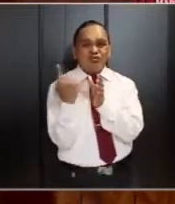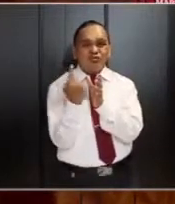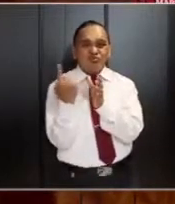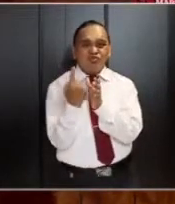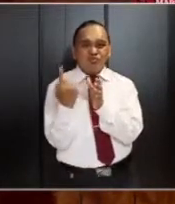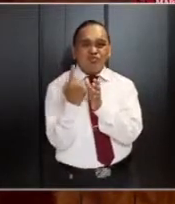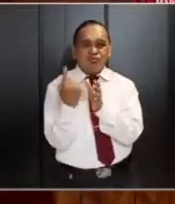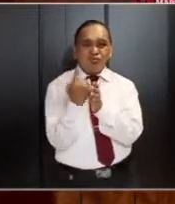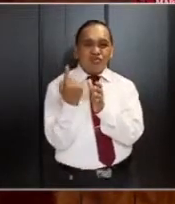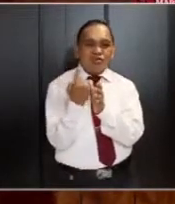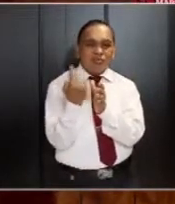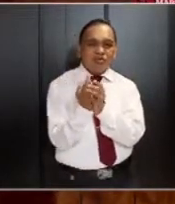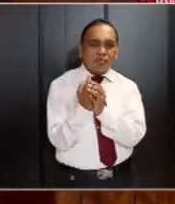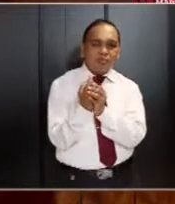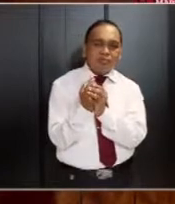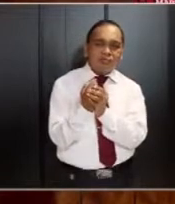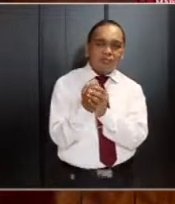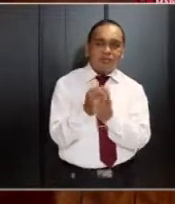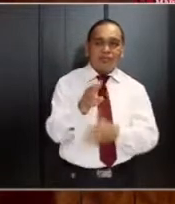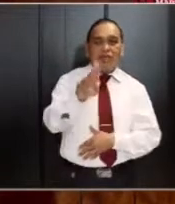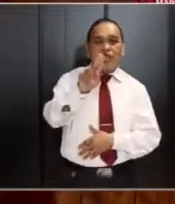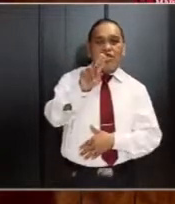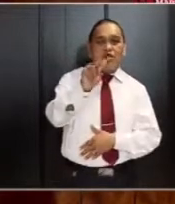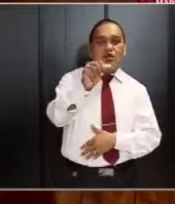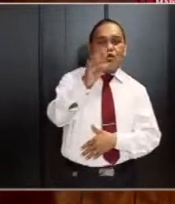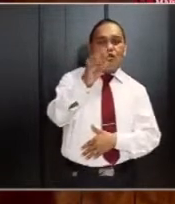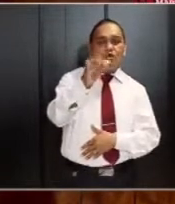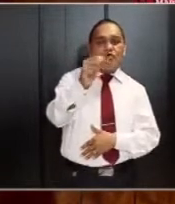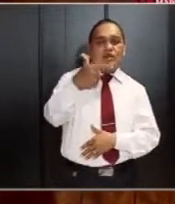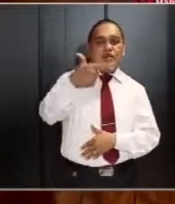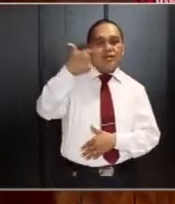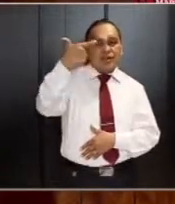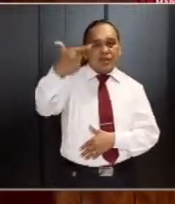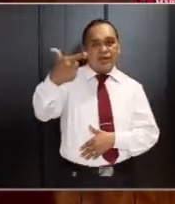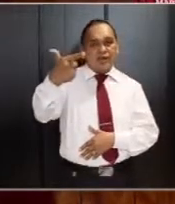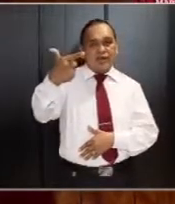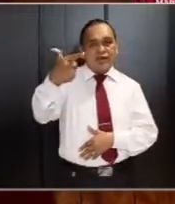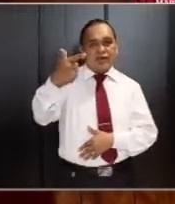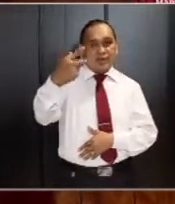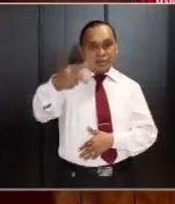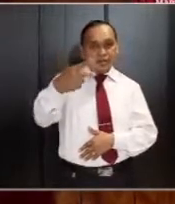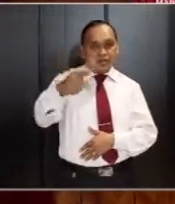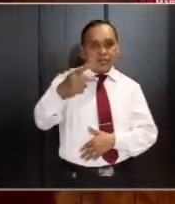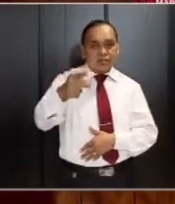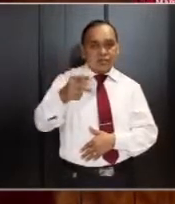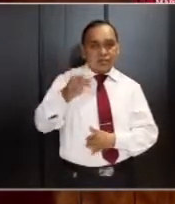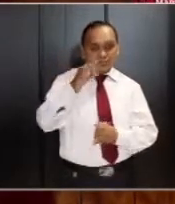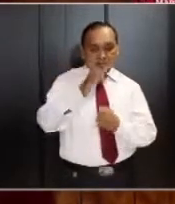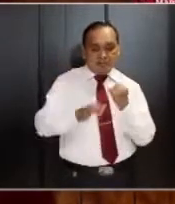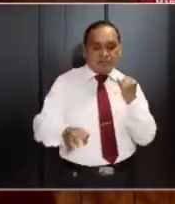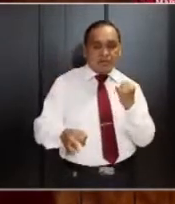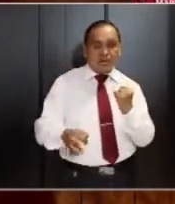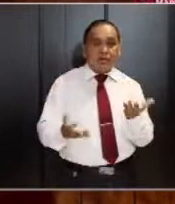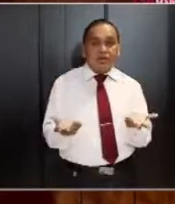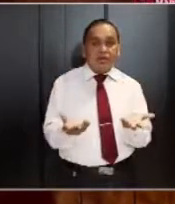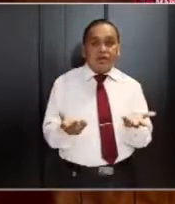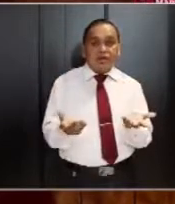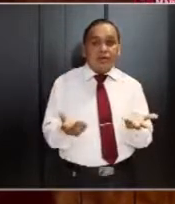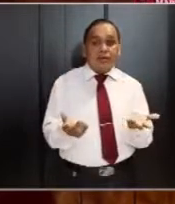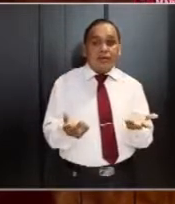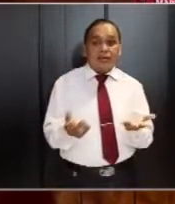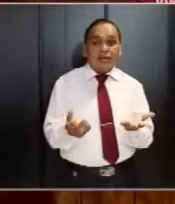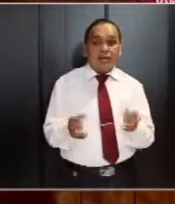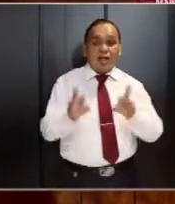tengan terminación 97 en sus boletos se ganan un refrigerador. Para que así vamos más rápido en la cifra, entonces